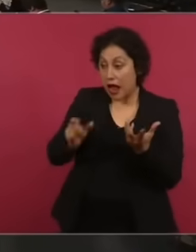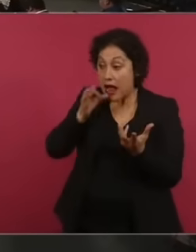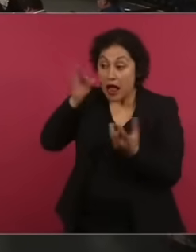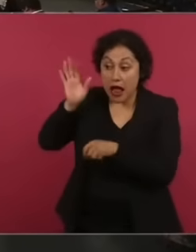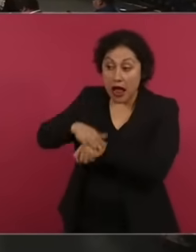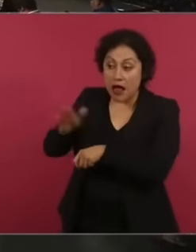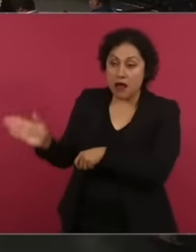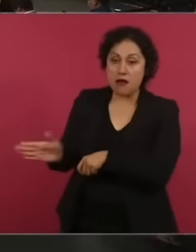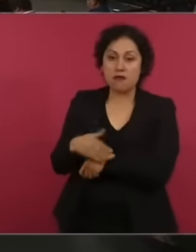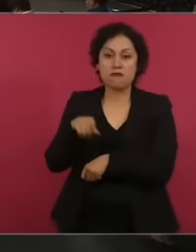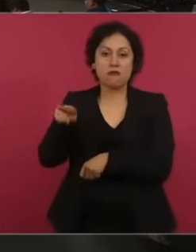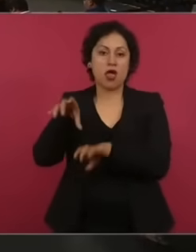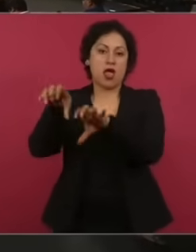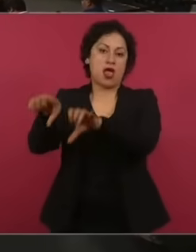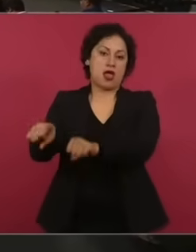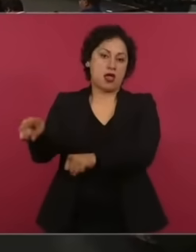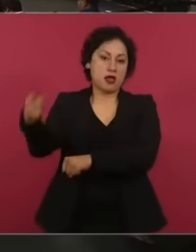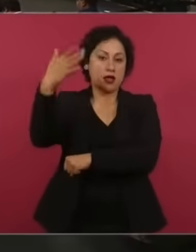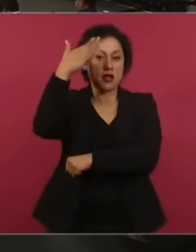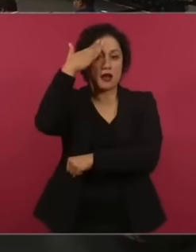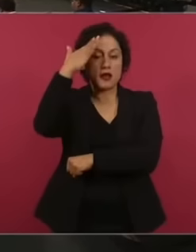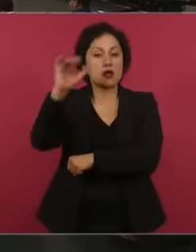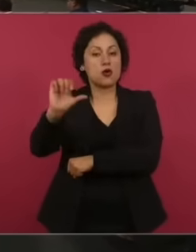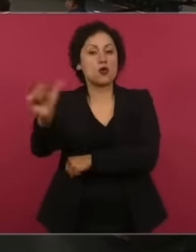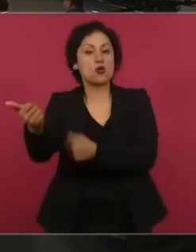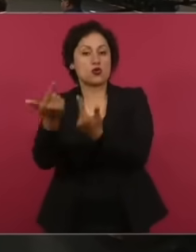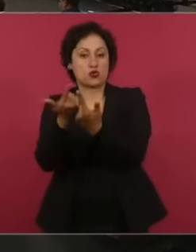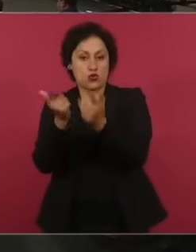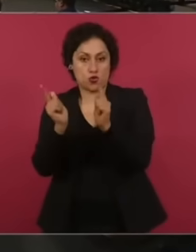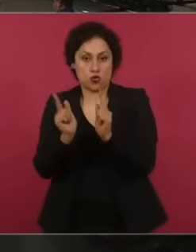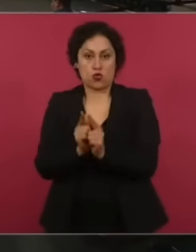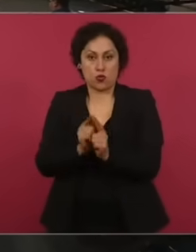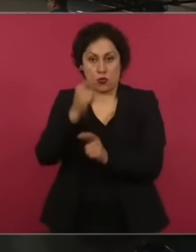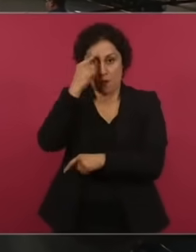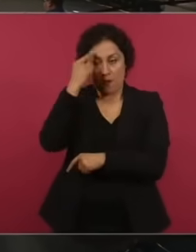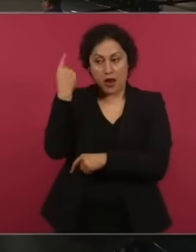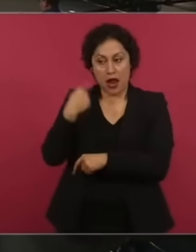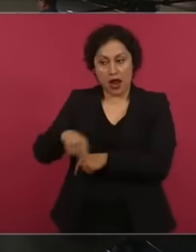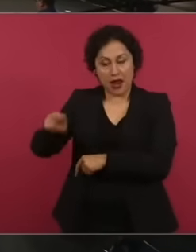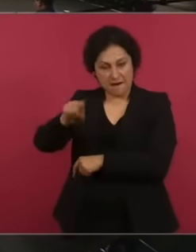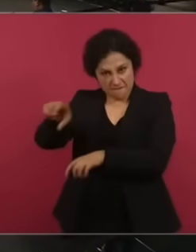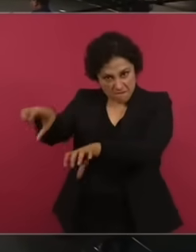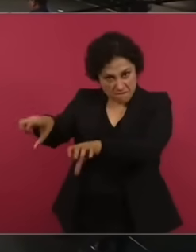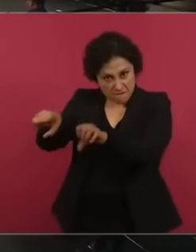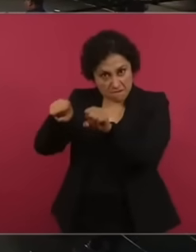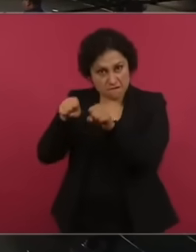con el propósito de que los detuvieran para lincharlos